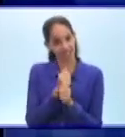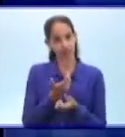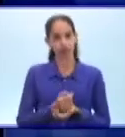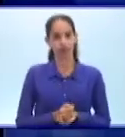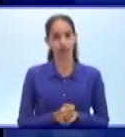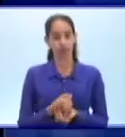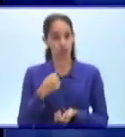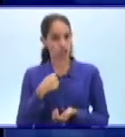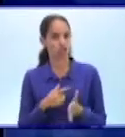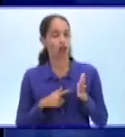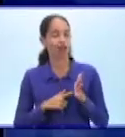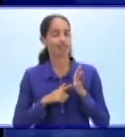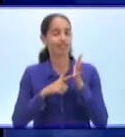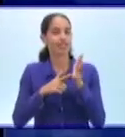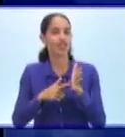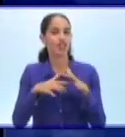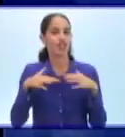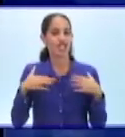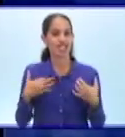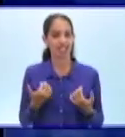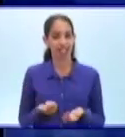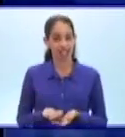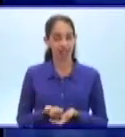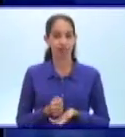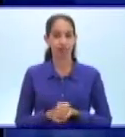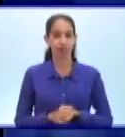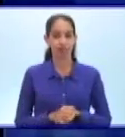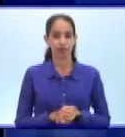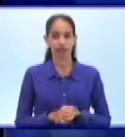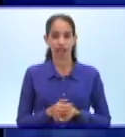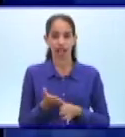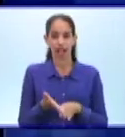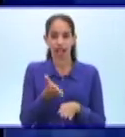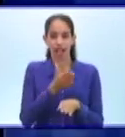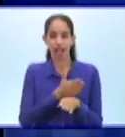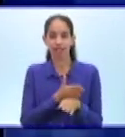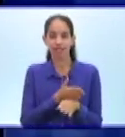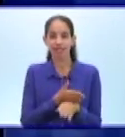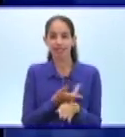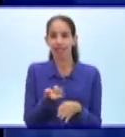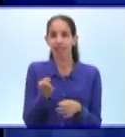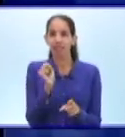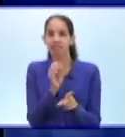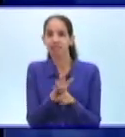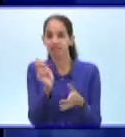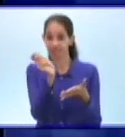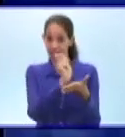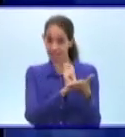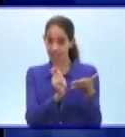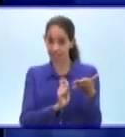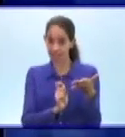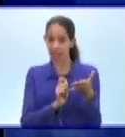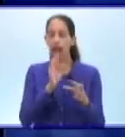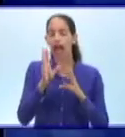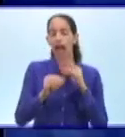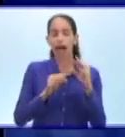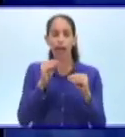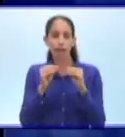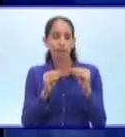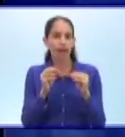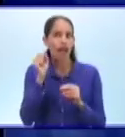que puedan estar, antes de escribir, conversando acerca del tema. Si en